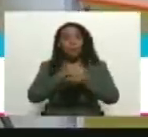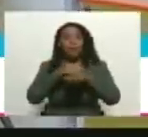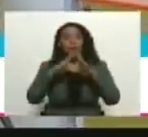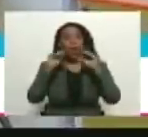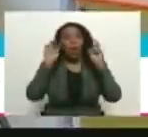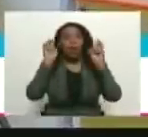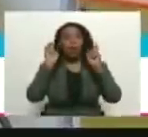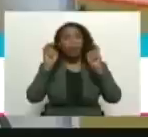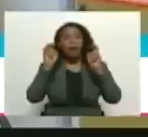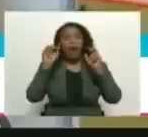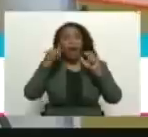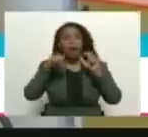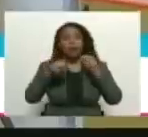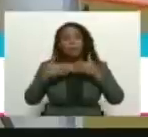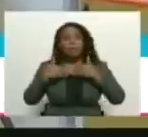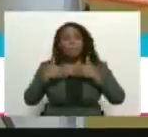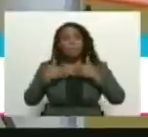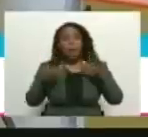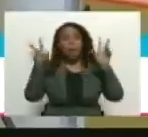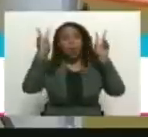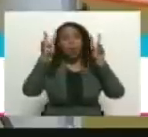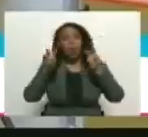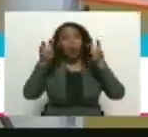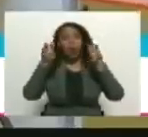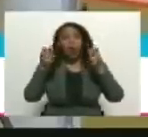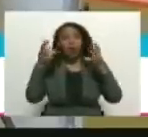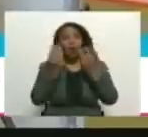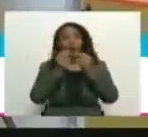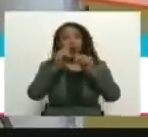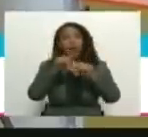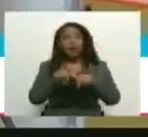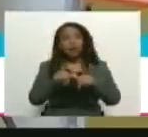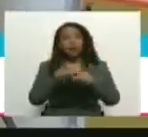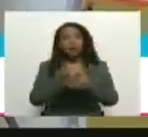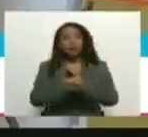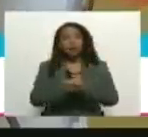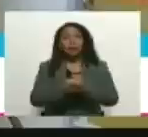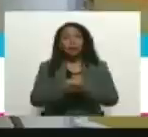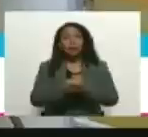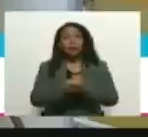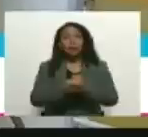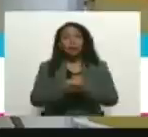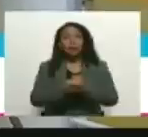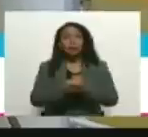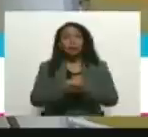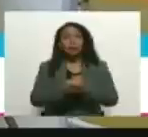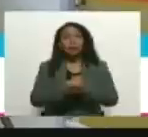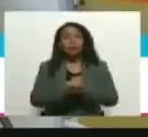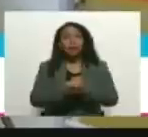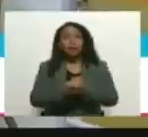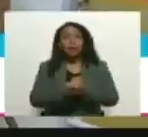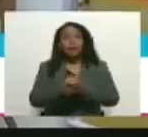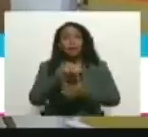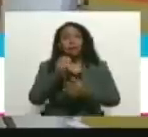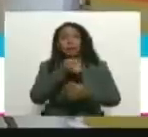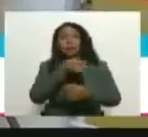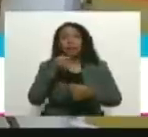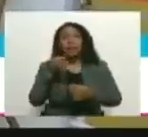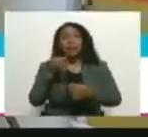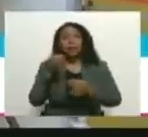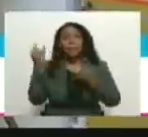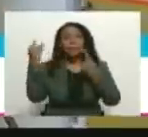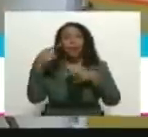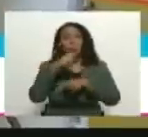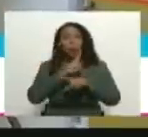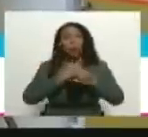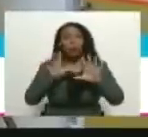así estamos rehabilitando, también estamos aquí con Gauri, la que hizo el reporte, presidente, ahí a través de la excelente plataforma, porque el 1x10